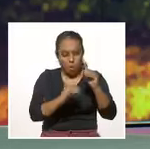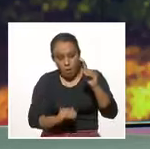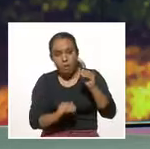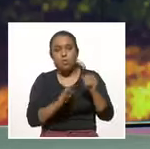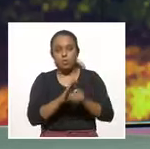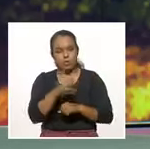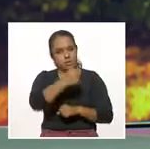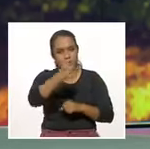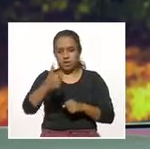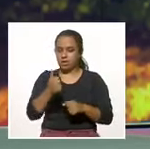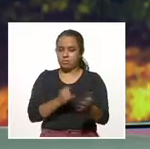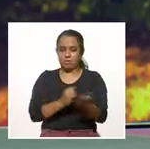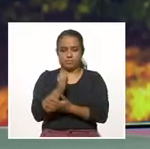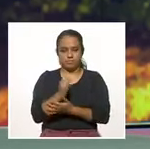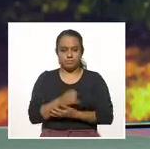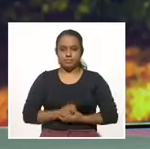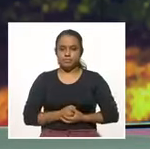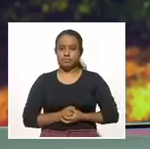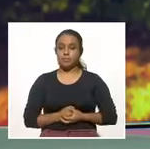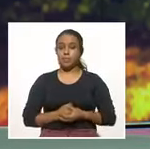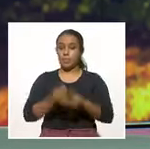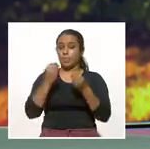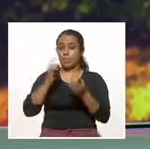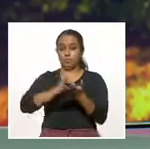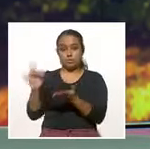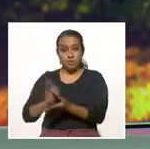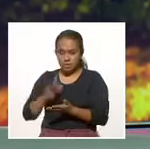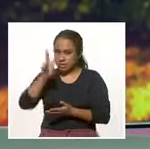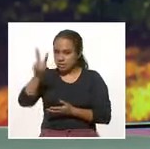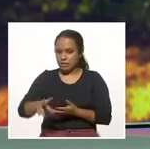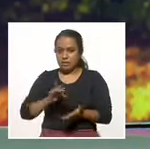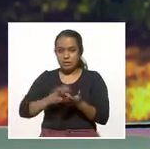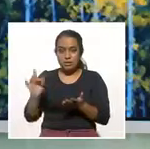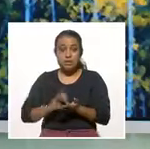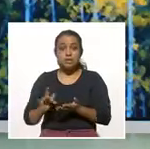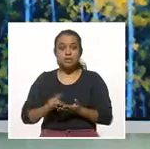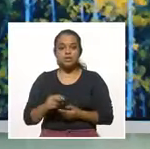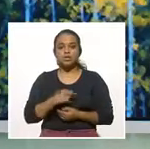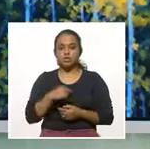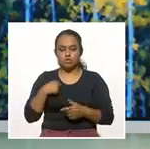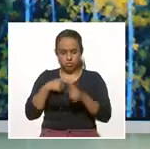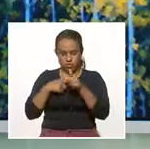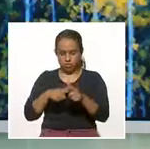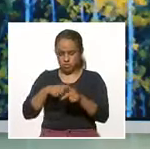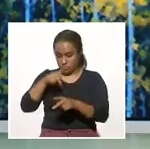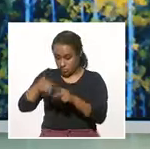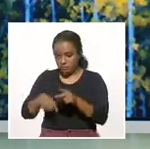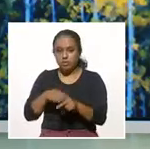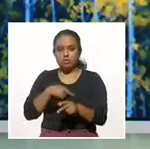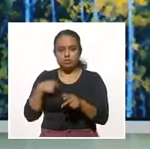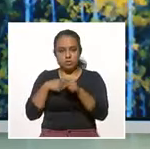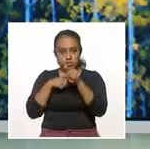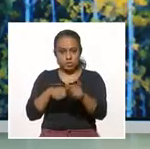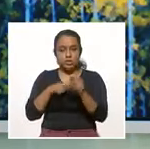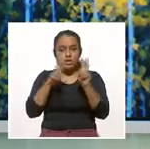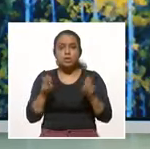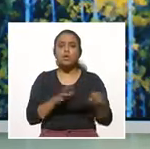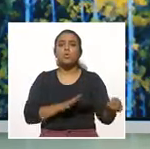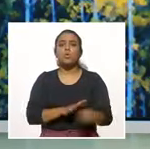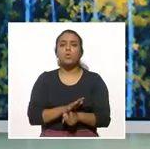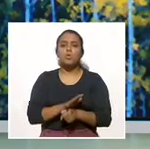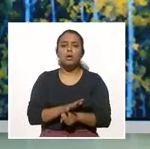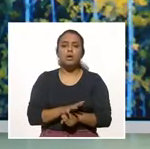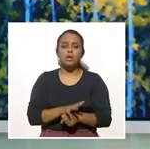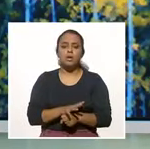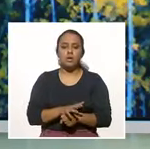decisión de la vulnerabilidad que quiere. Muchas gracias, gracias de verdad. Y nosotros vamos a seguir después de esta pausa porque ahora vamos a hablar acerca